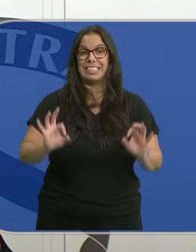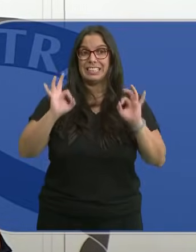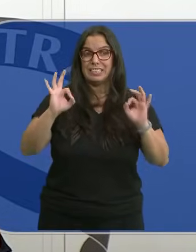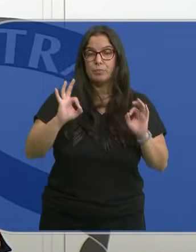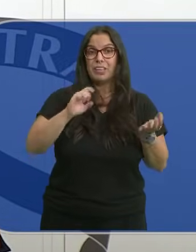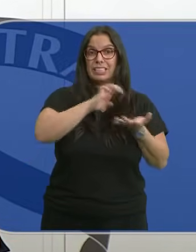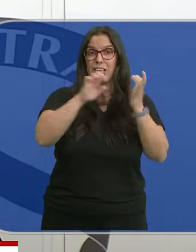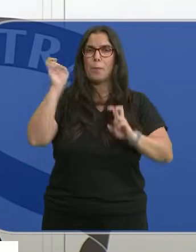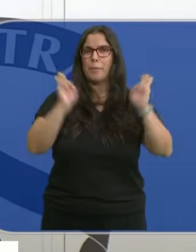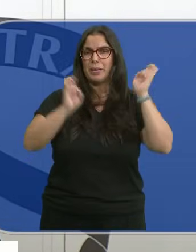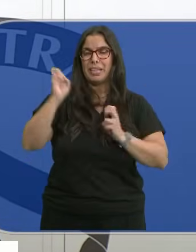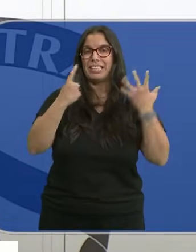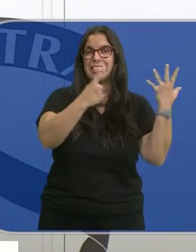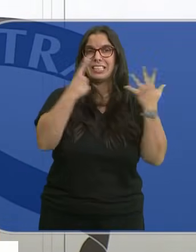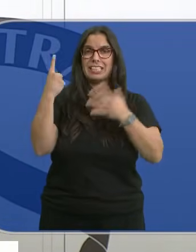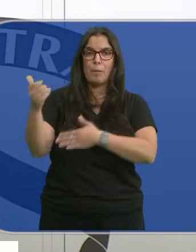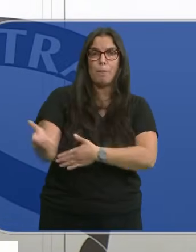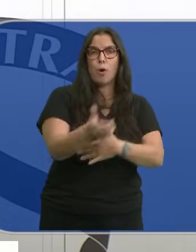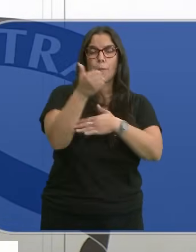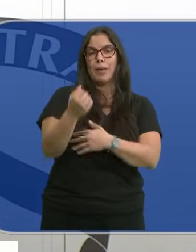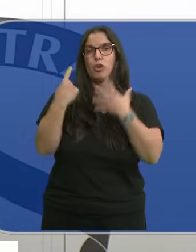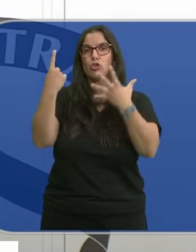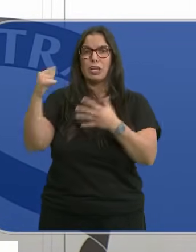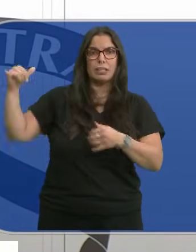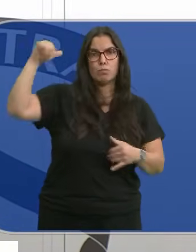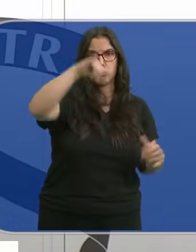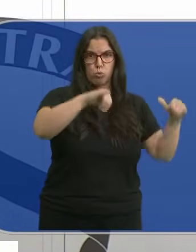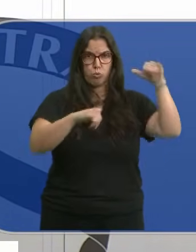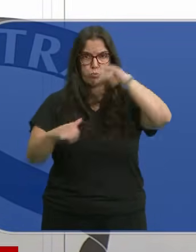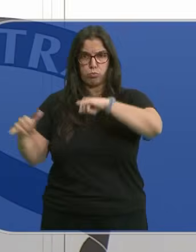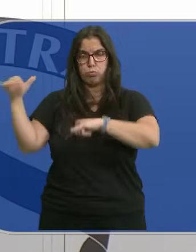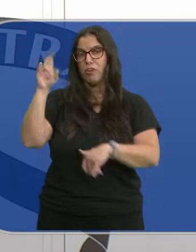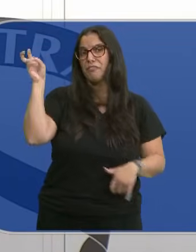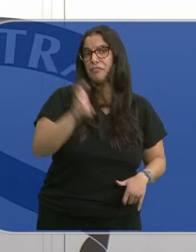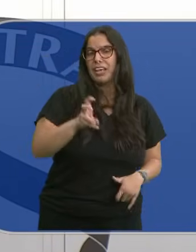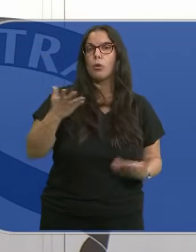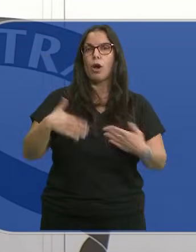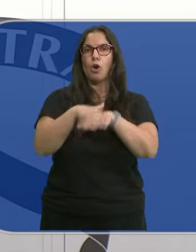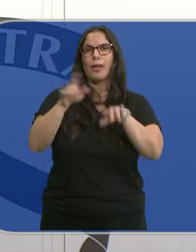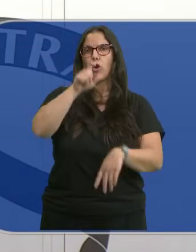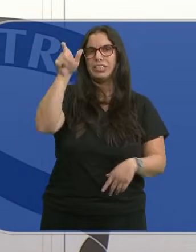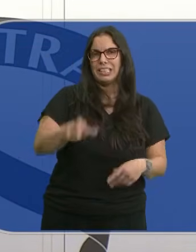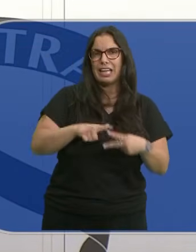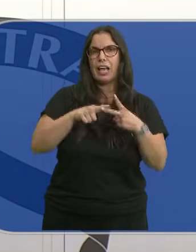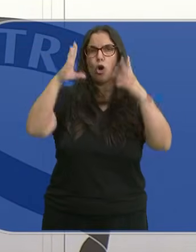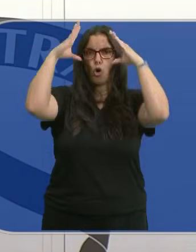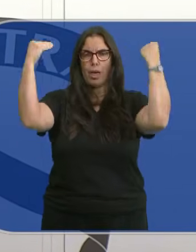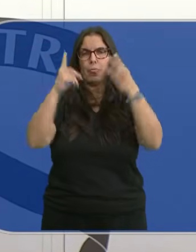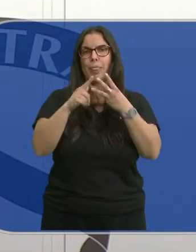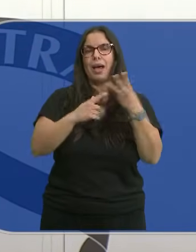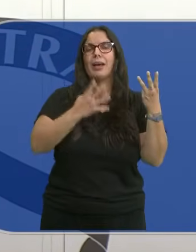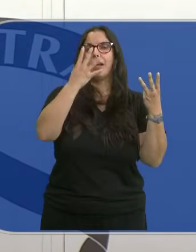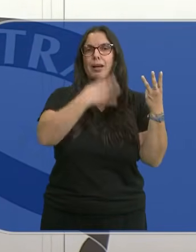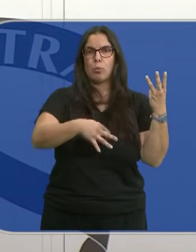Concretamente, a Castilla y León llegaron 66 bomberos y 6 medios aéreos, provenientes de los gobiernos de Italia, Holanda,